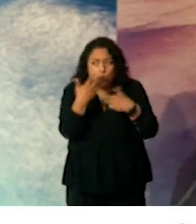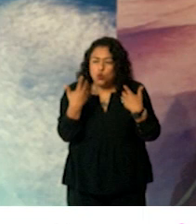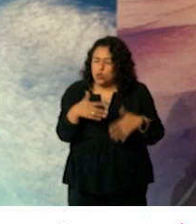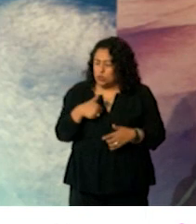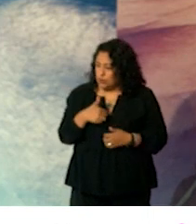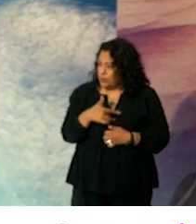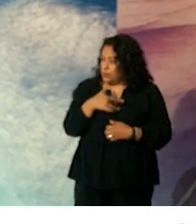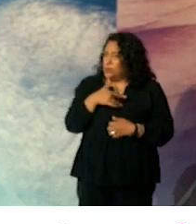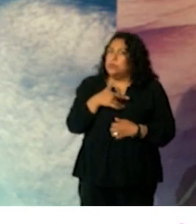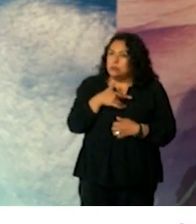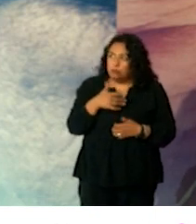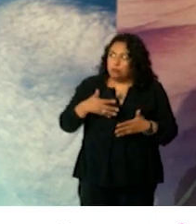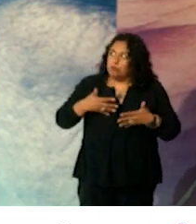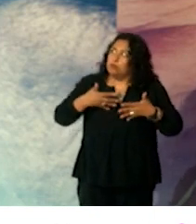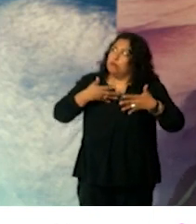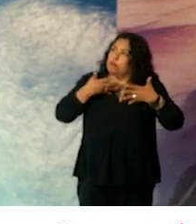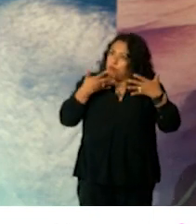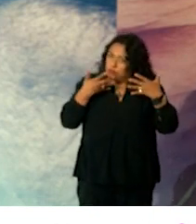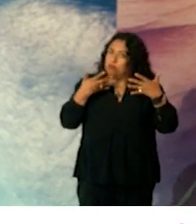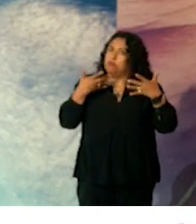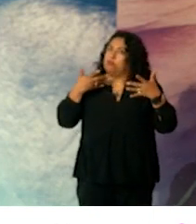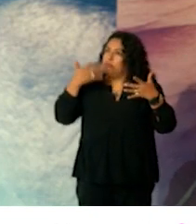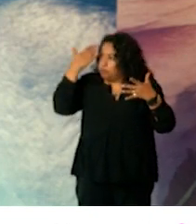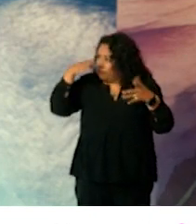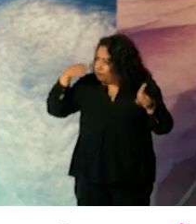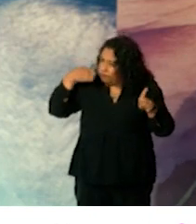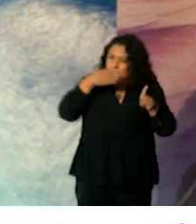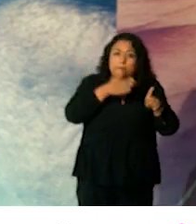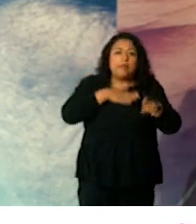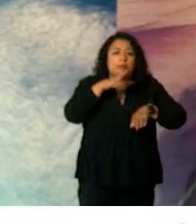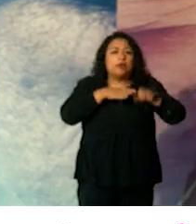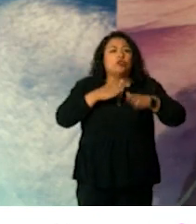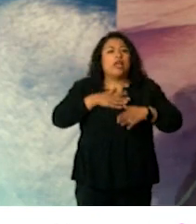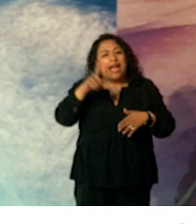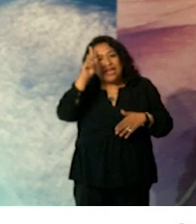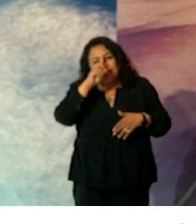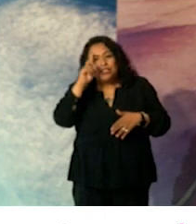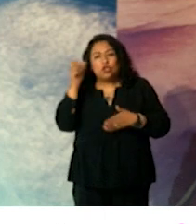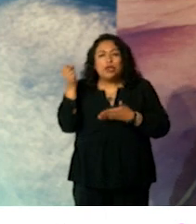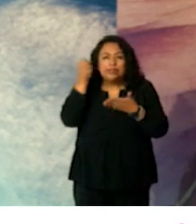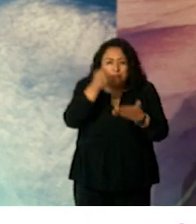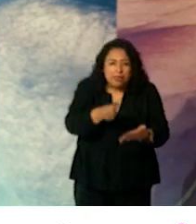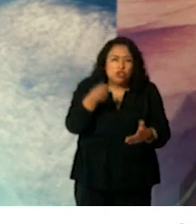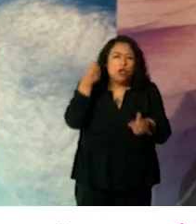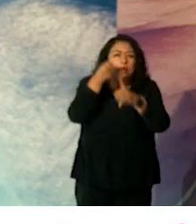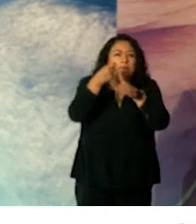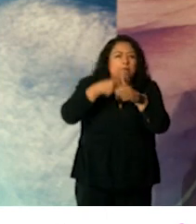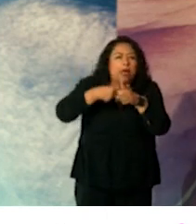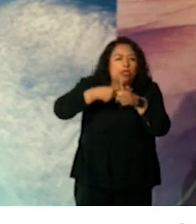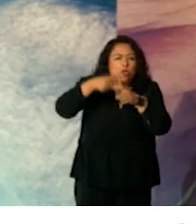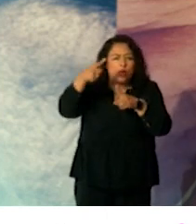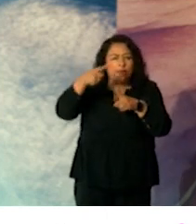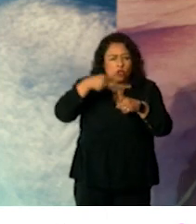me dio mucha motivación y mucha dirección para la empresa, porque somos asesores de inversión de impacto y finanzas climáticas, pero le